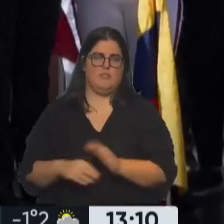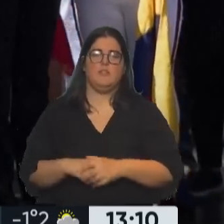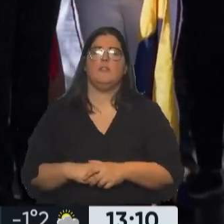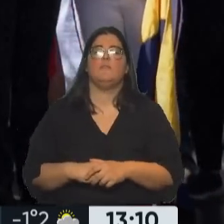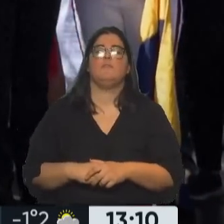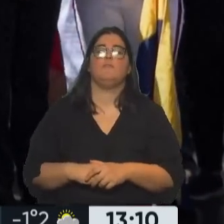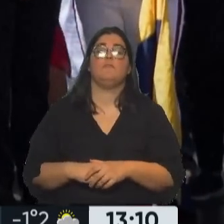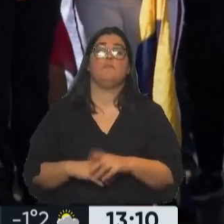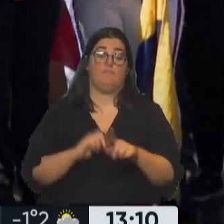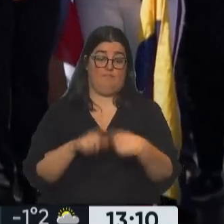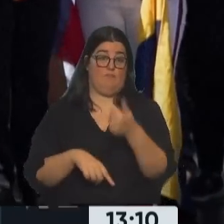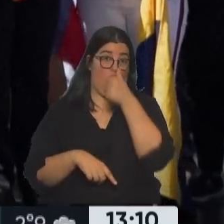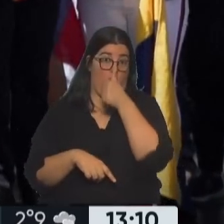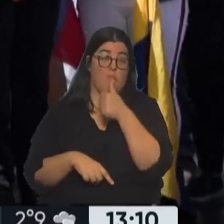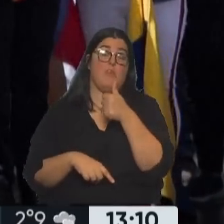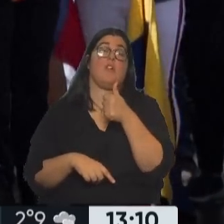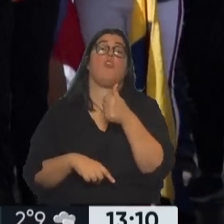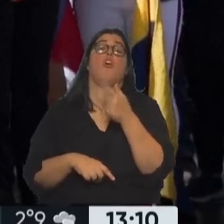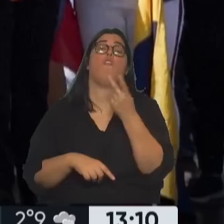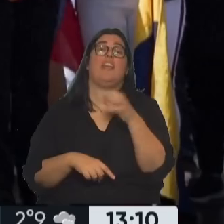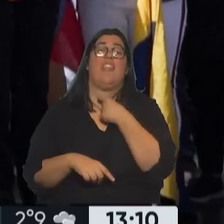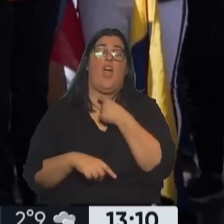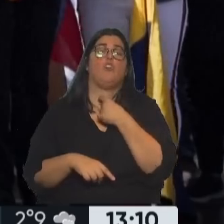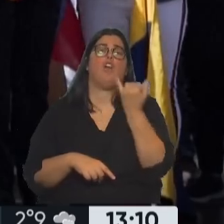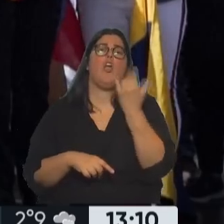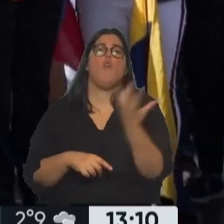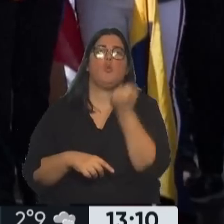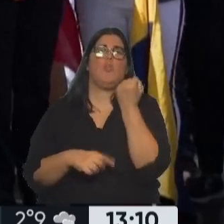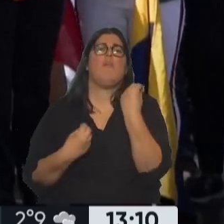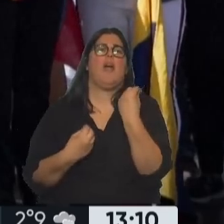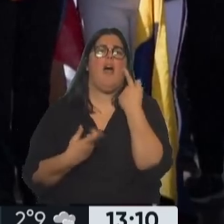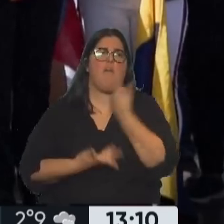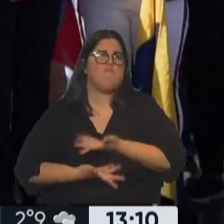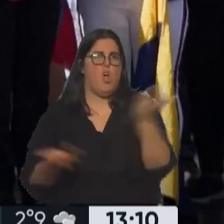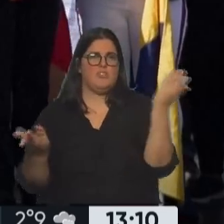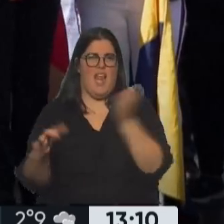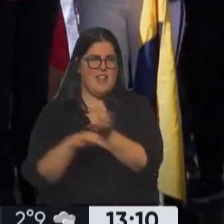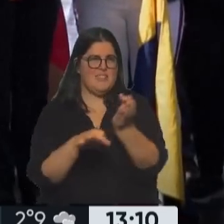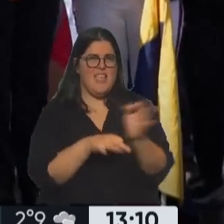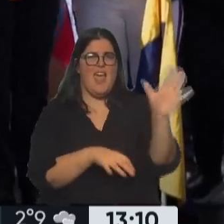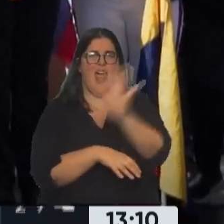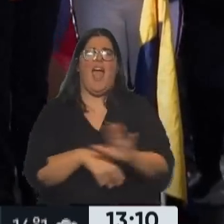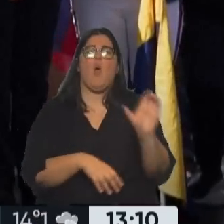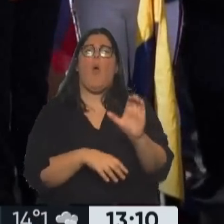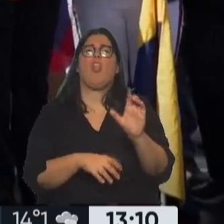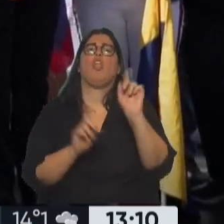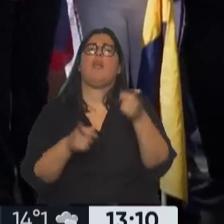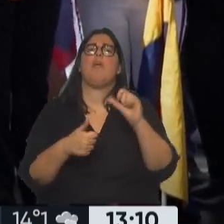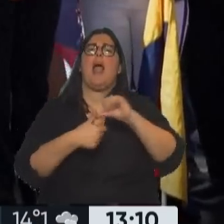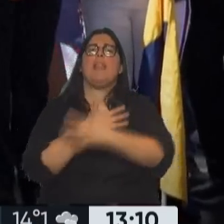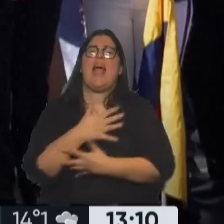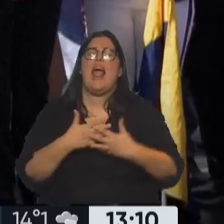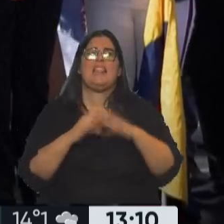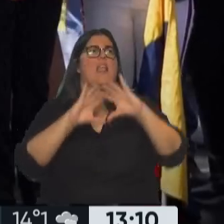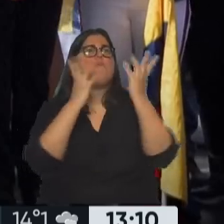oportunidad para darle una lección no solamente al Ecuador, sino a América Latina